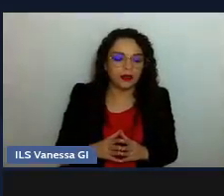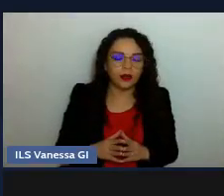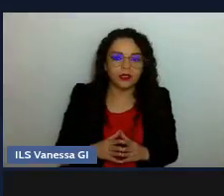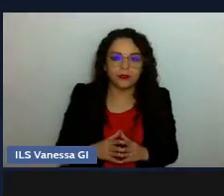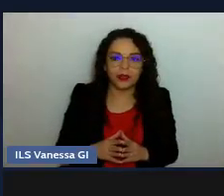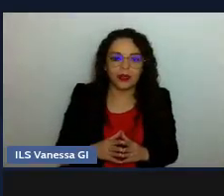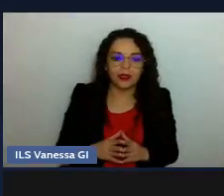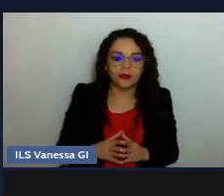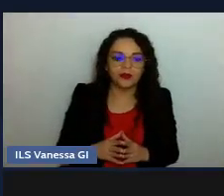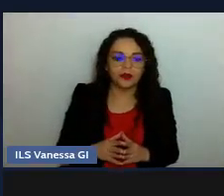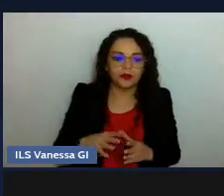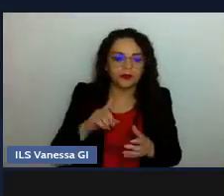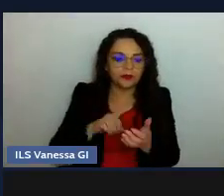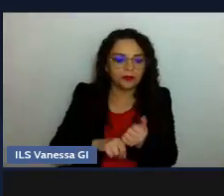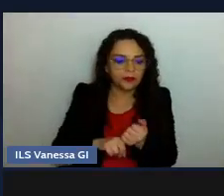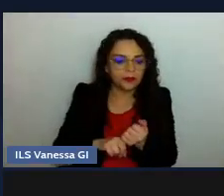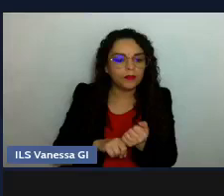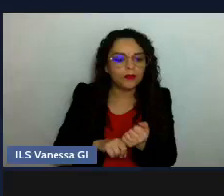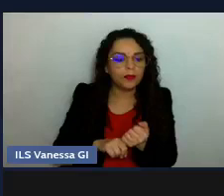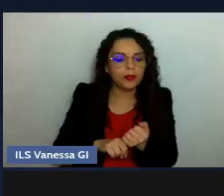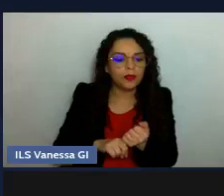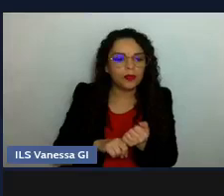alimentación. También tiene